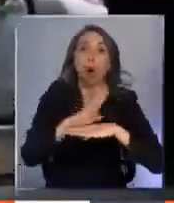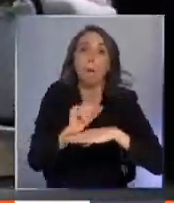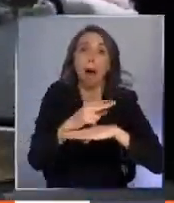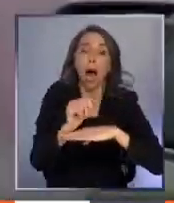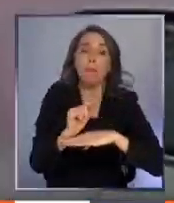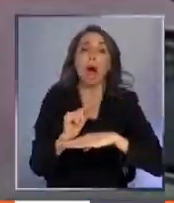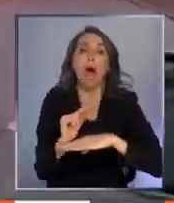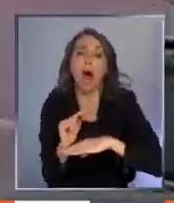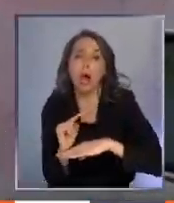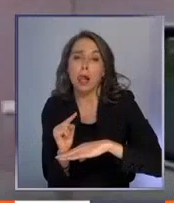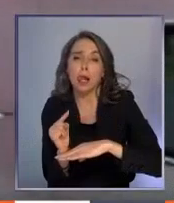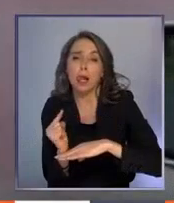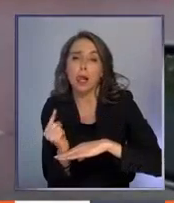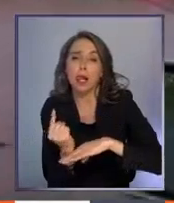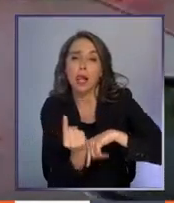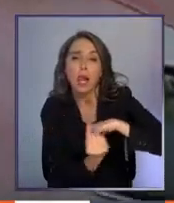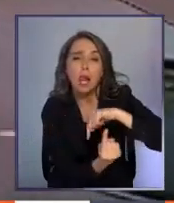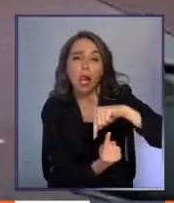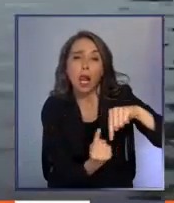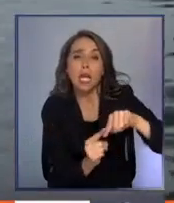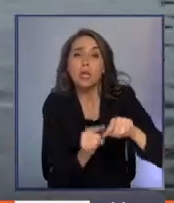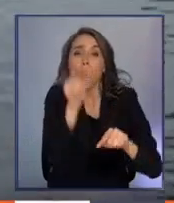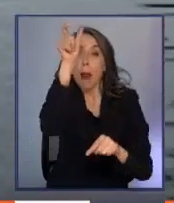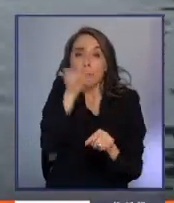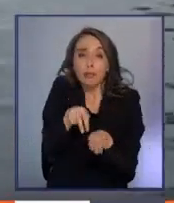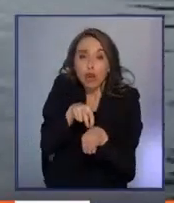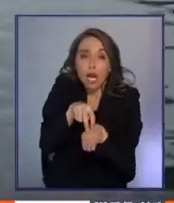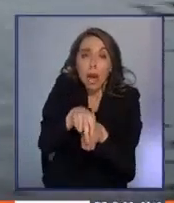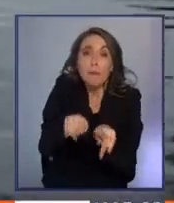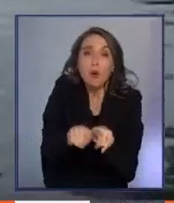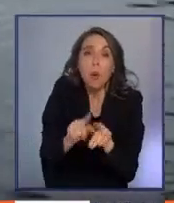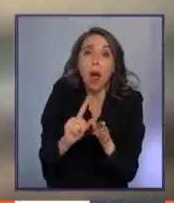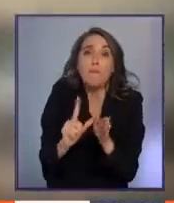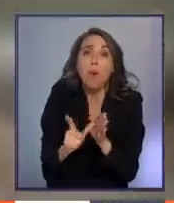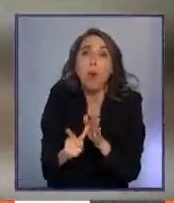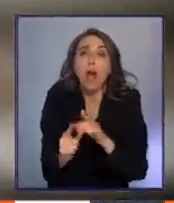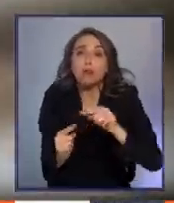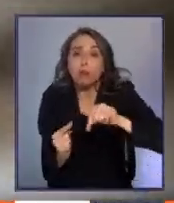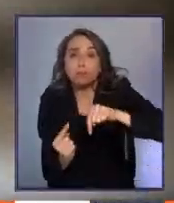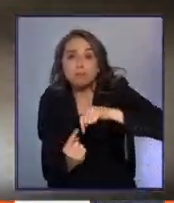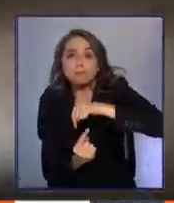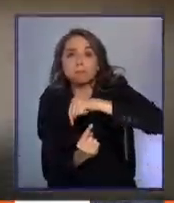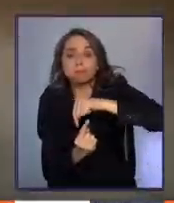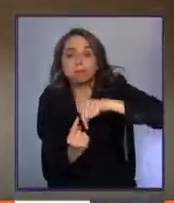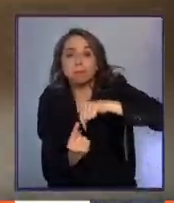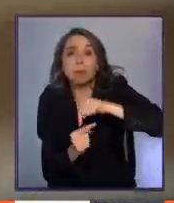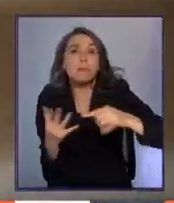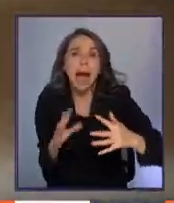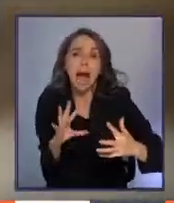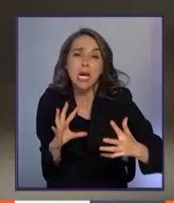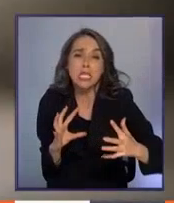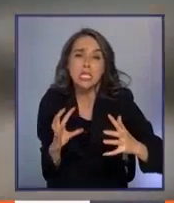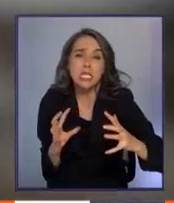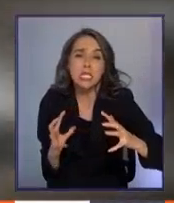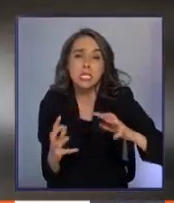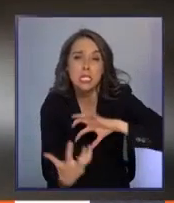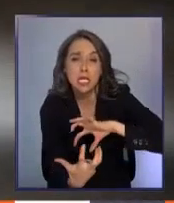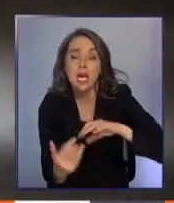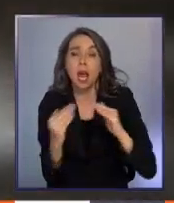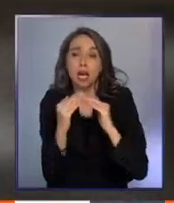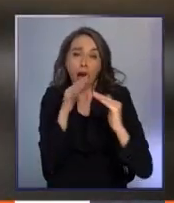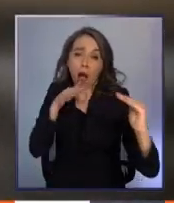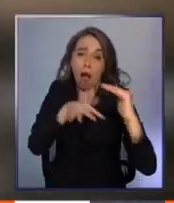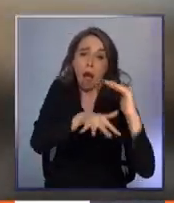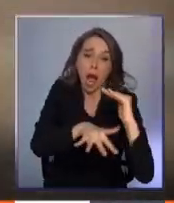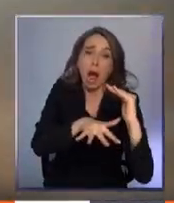desplazamiento, similar al de una persona, lo volvió aún más destructivo. acabó con casas, inundó ciudades y el